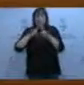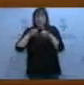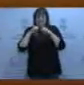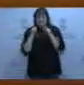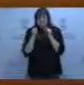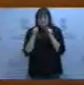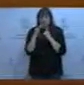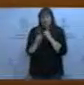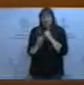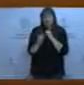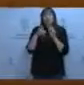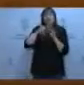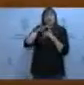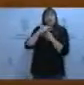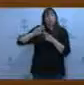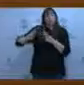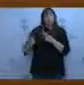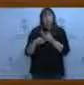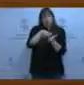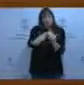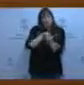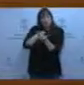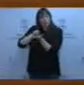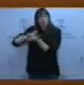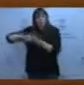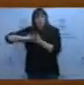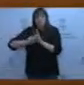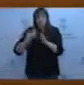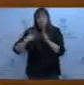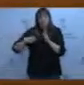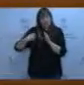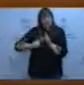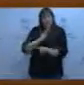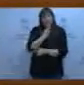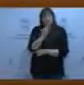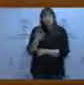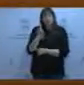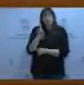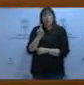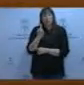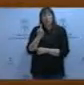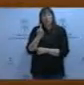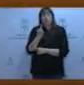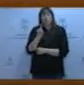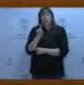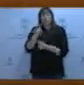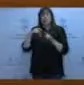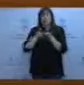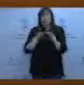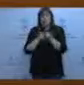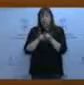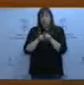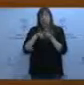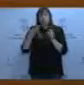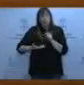circunstancias ya obran recogidas en ese plan, plan que les insisto, creo, el punto fuerte del mismo es que cuando se